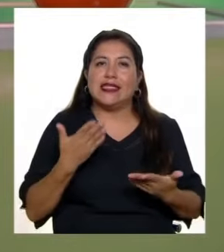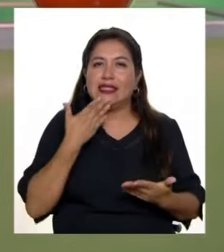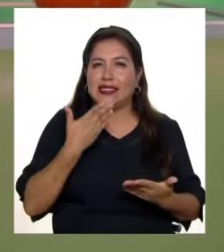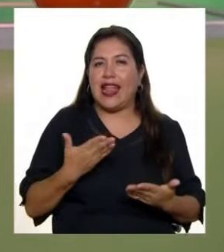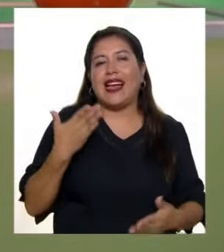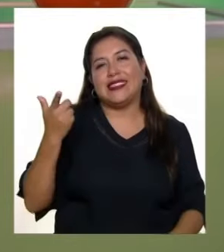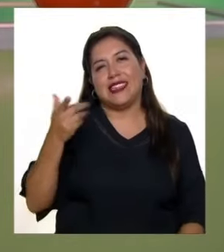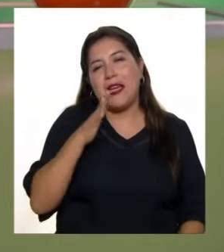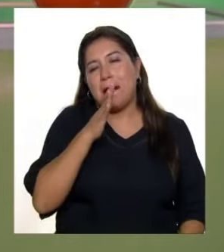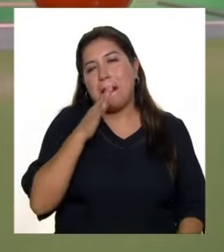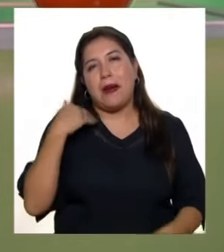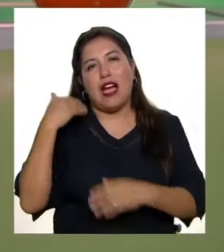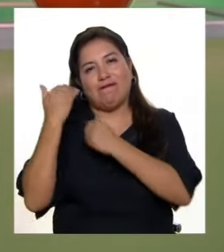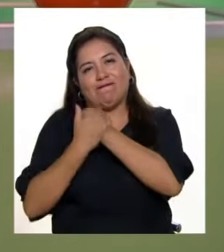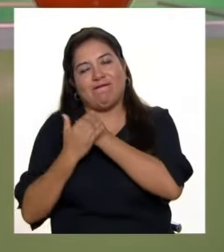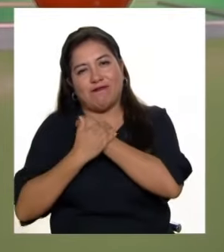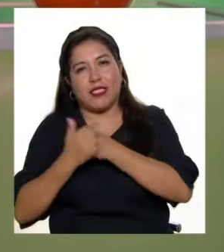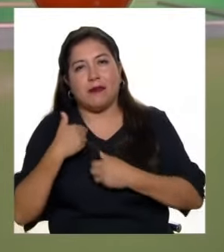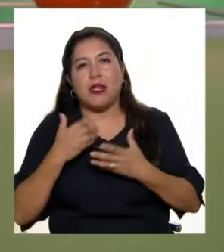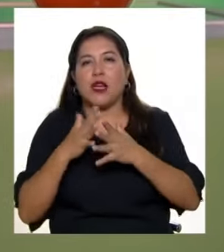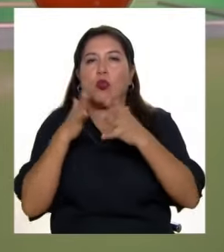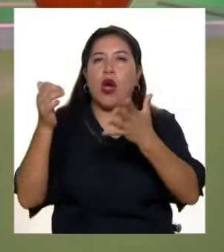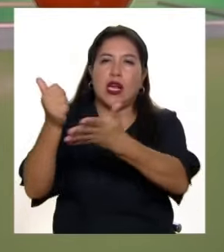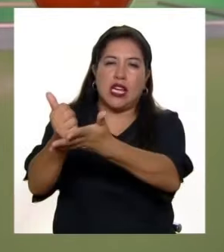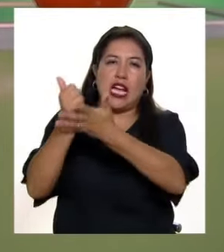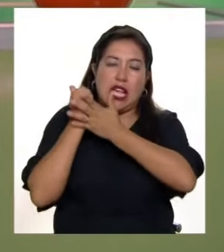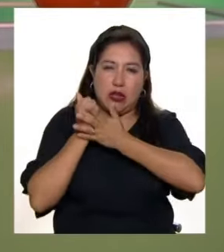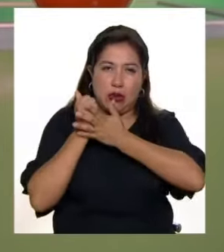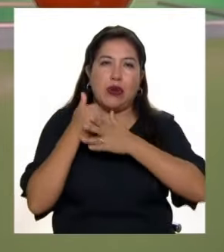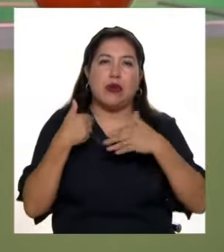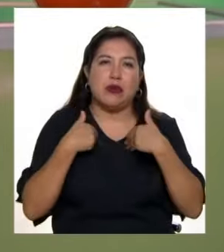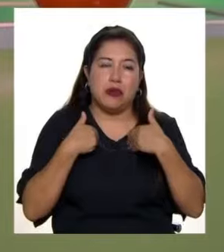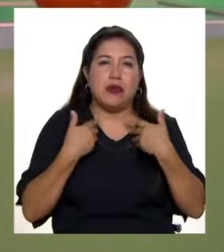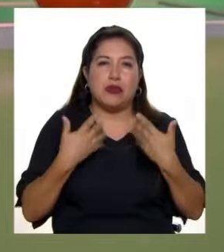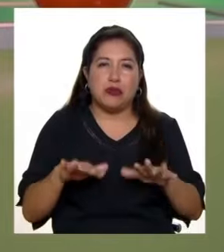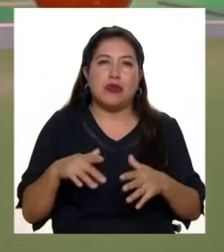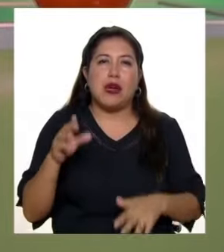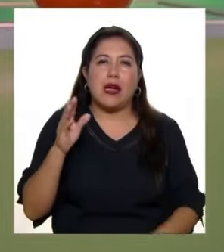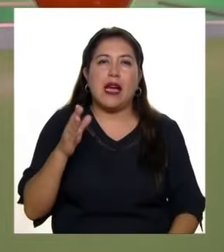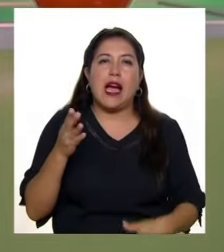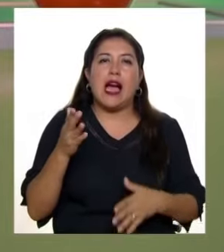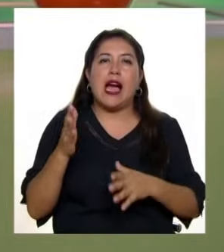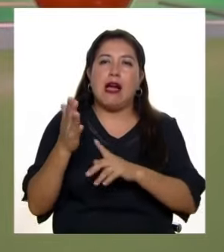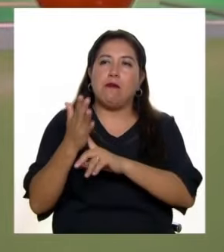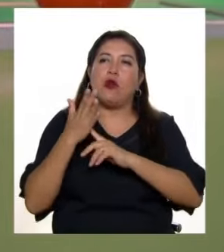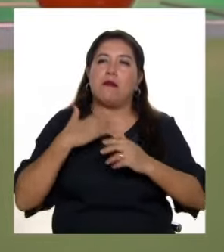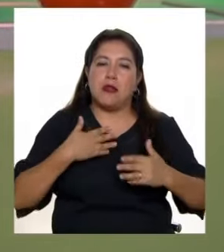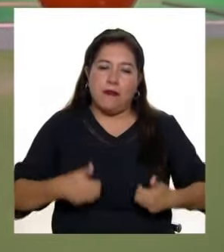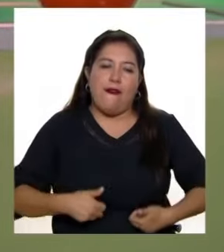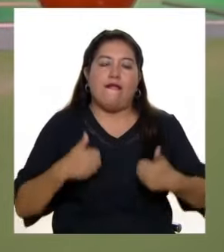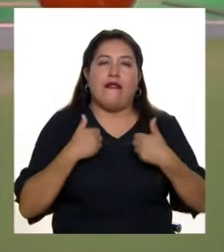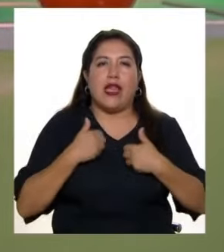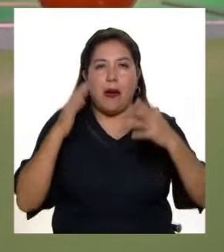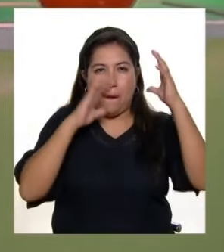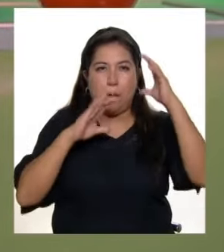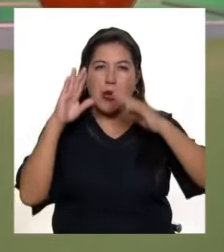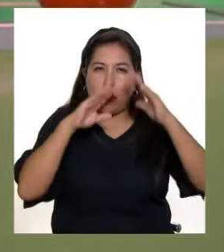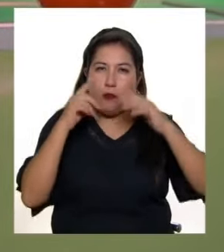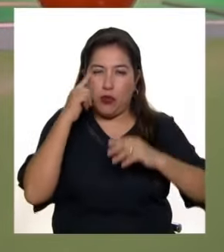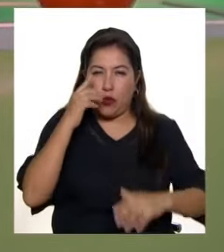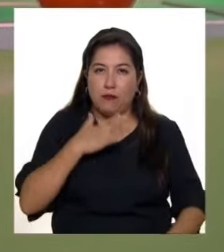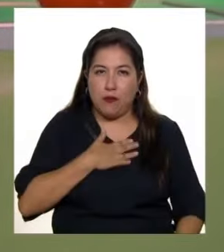consentir, ¿no? Claro. ¿Y cuánta, que sí. cuánta ayuda de verdad hace alguien en nuestra vida que se preocupe? Yo he estado